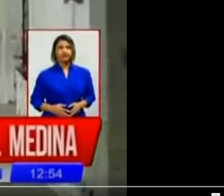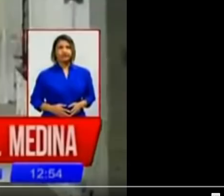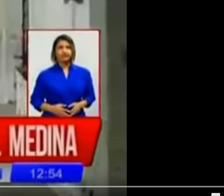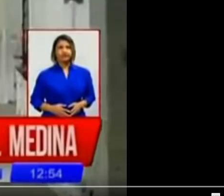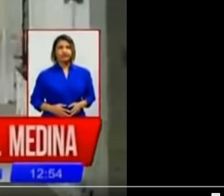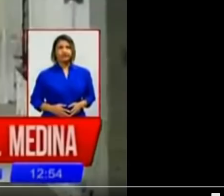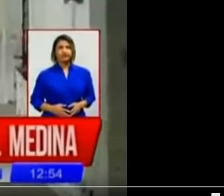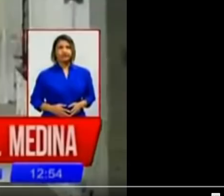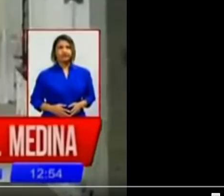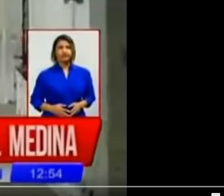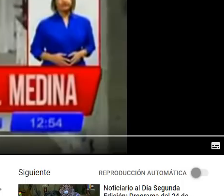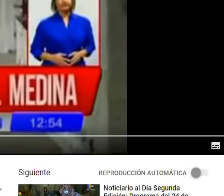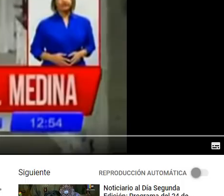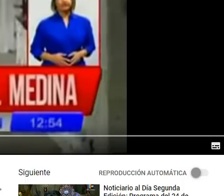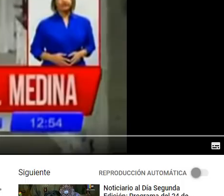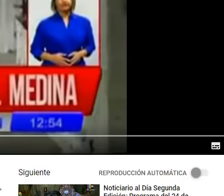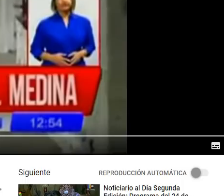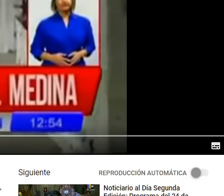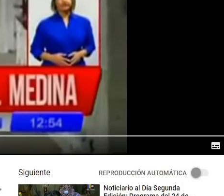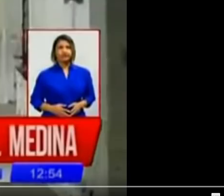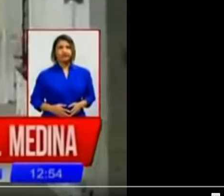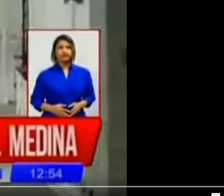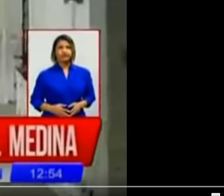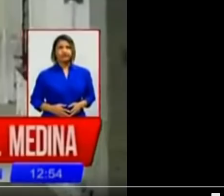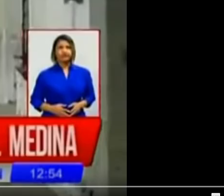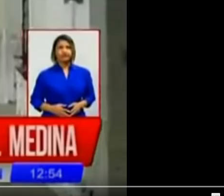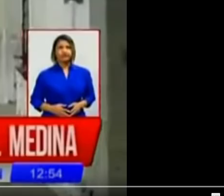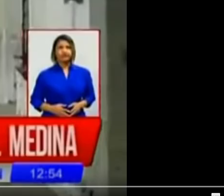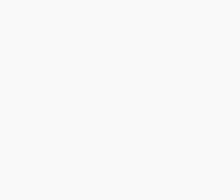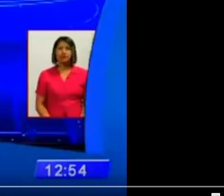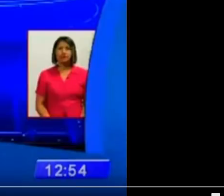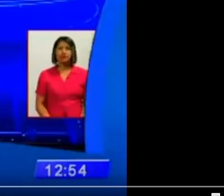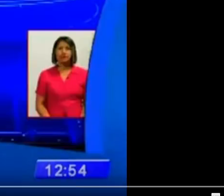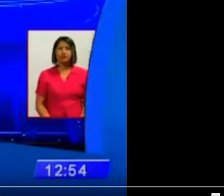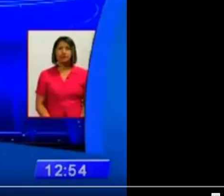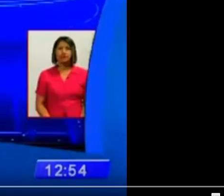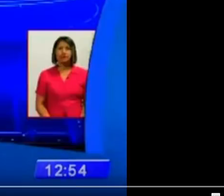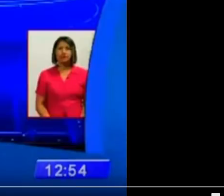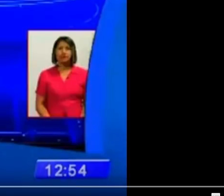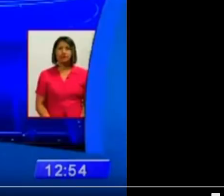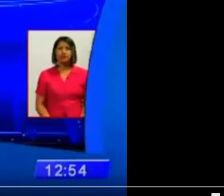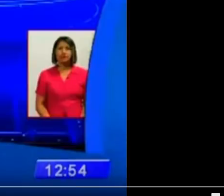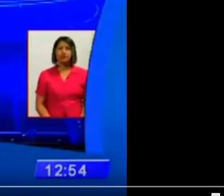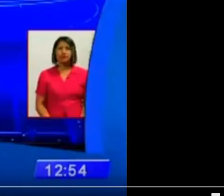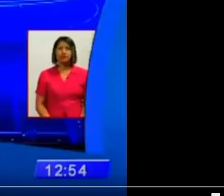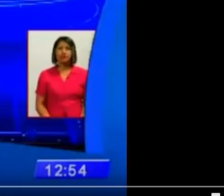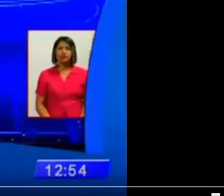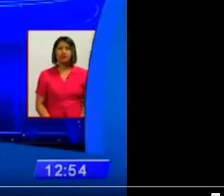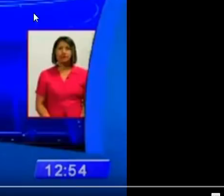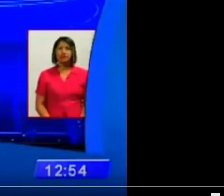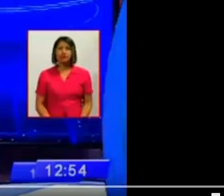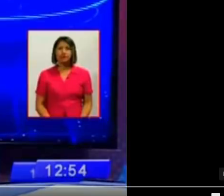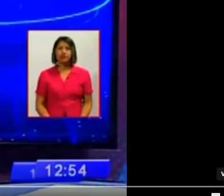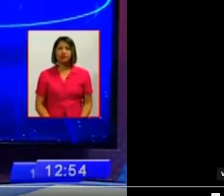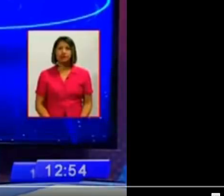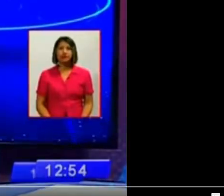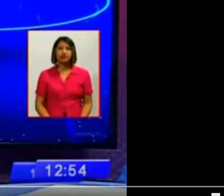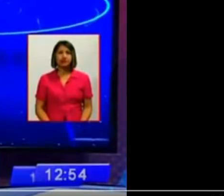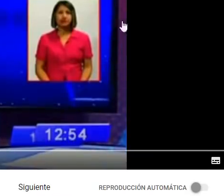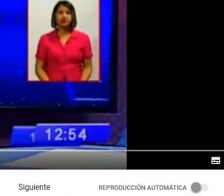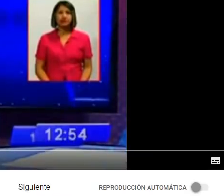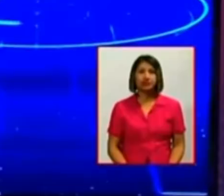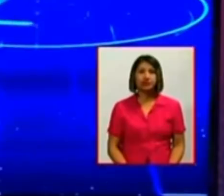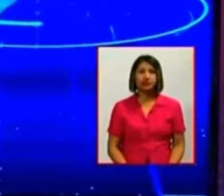estas noticias actuales 2009 2019 y esta noticia salió también hace